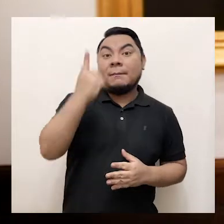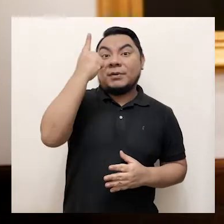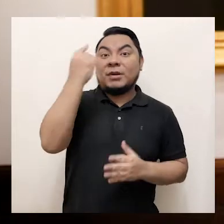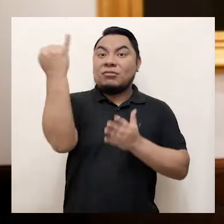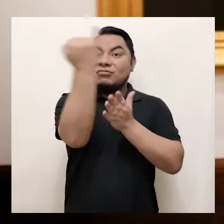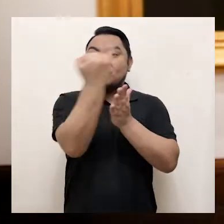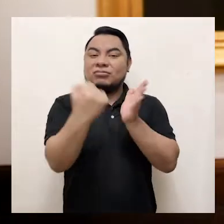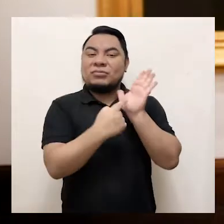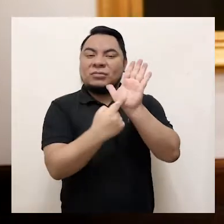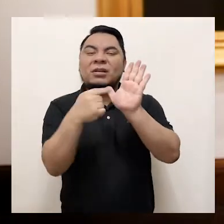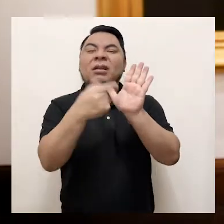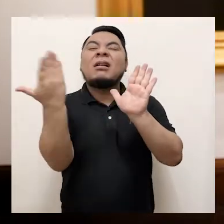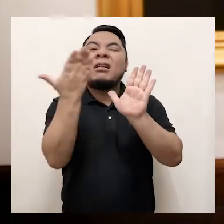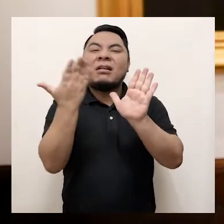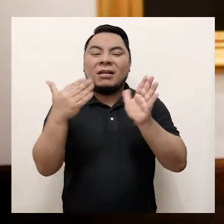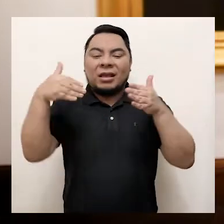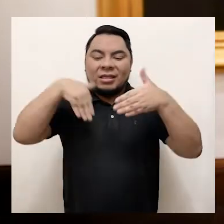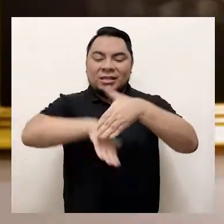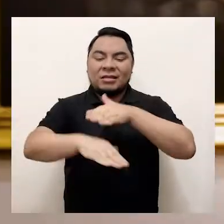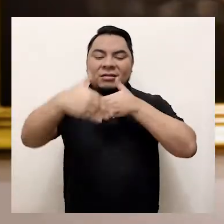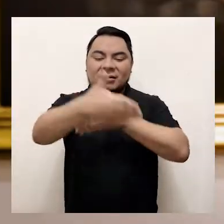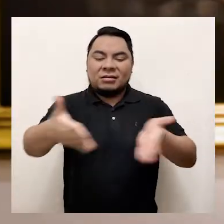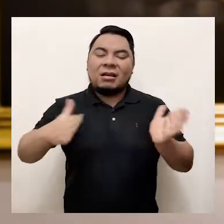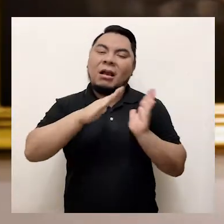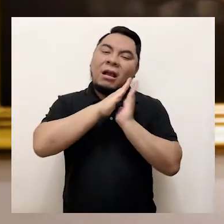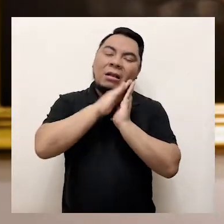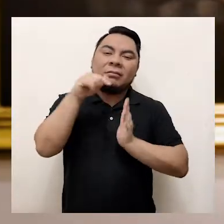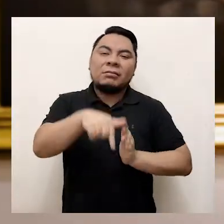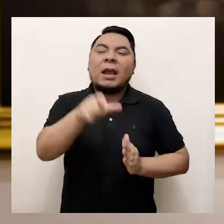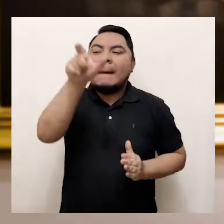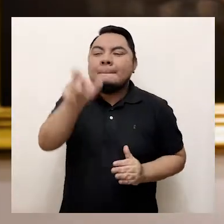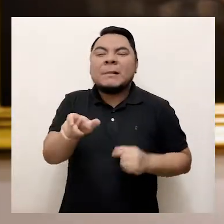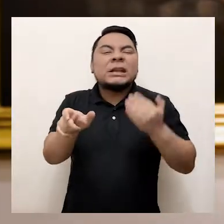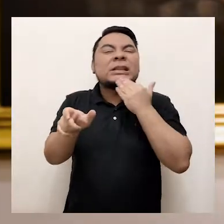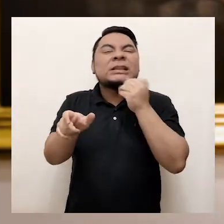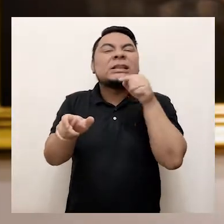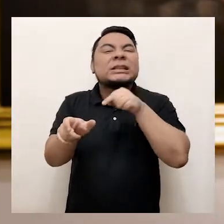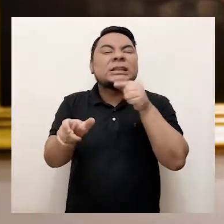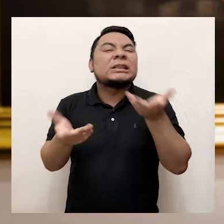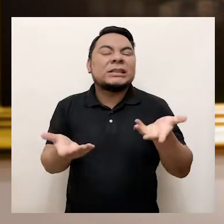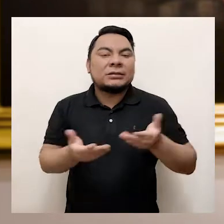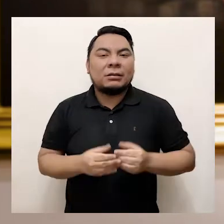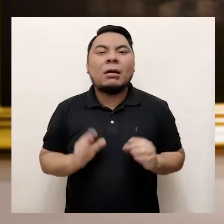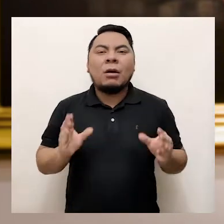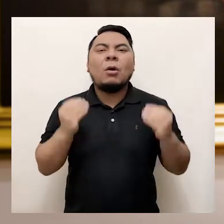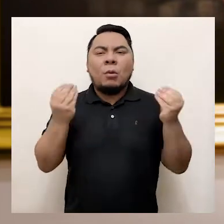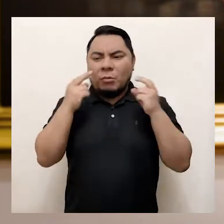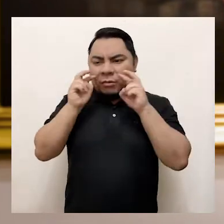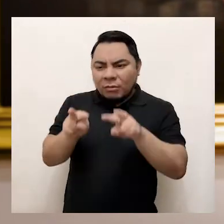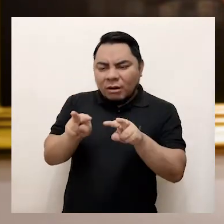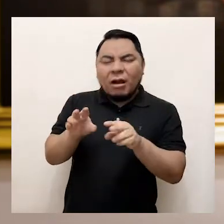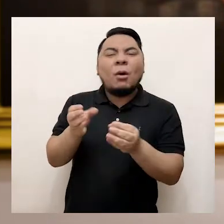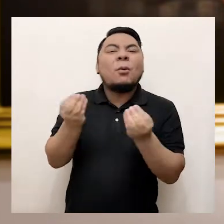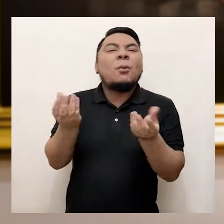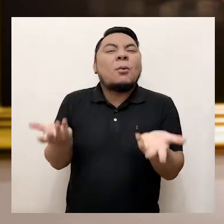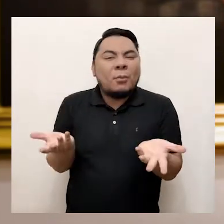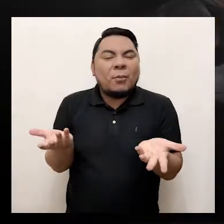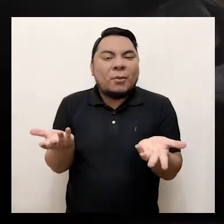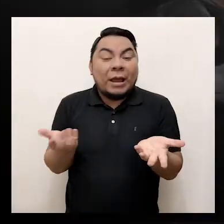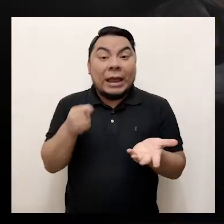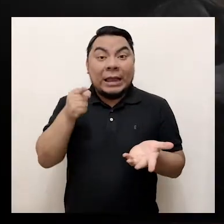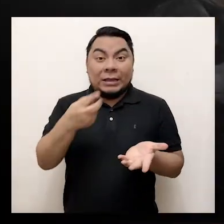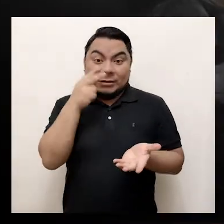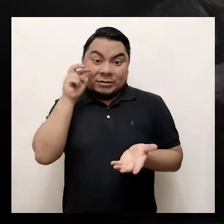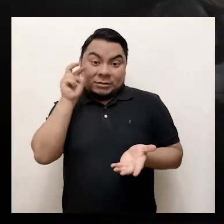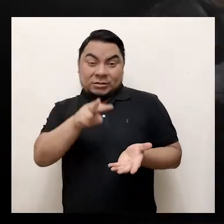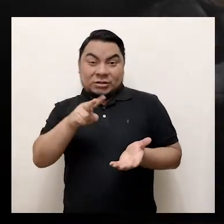La primera escena transcurre en una habitación. ¿Quién crees que es el personaje principal? ¿Y cómo podemos identificarlo?